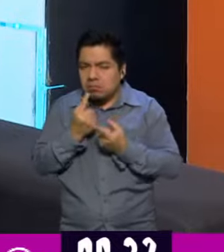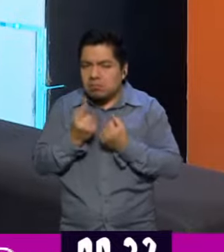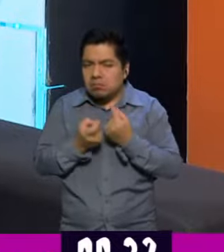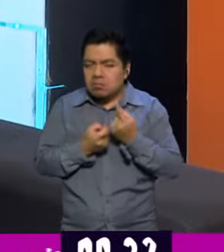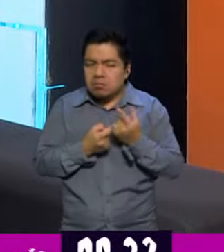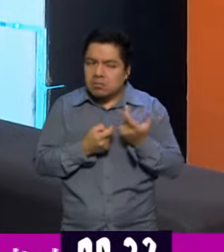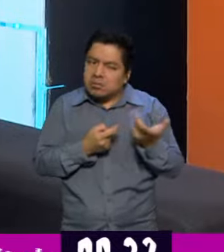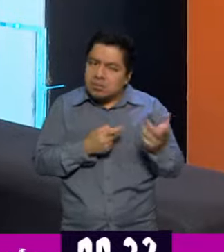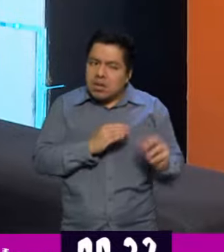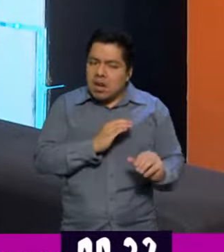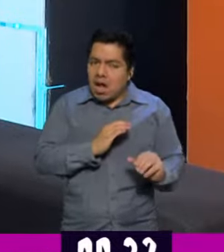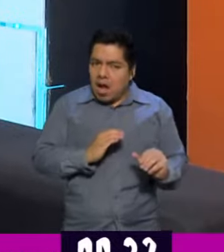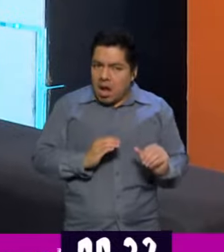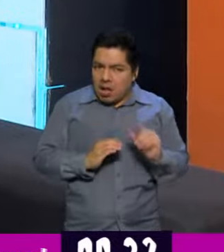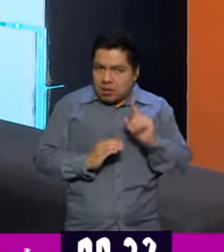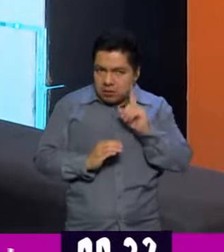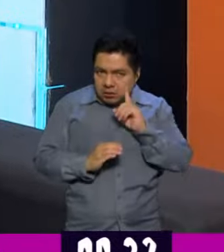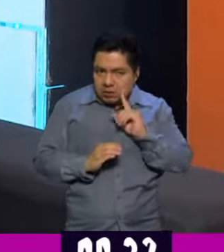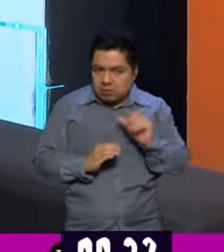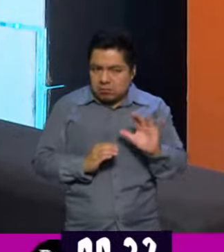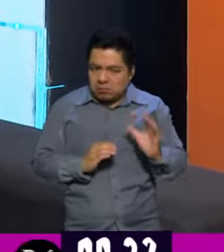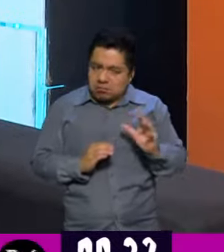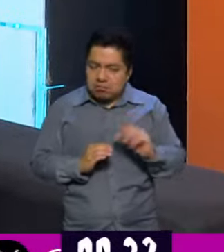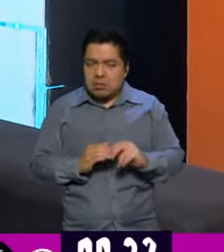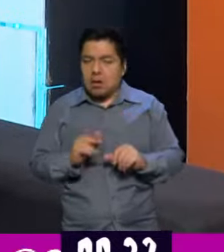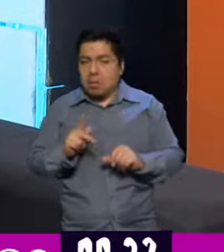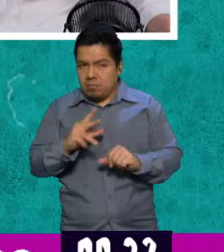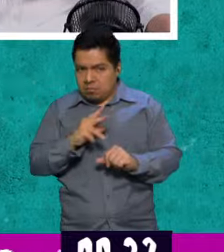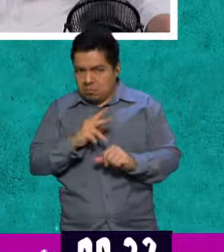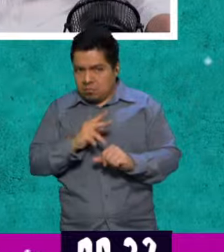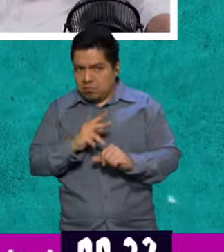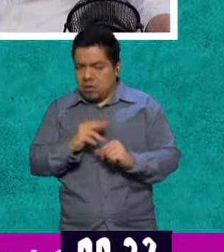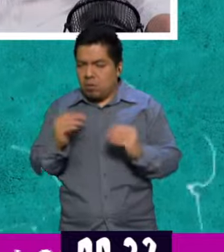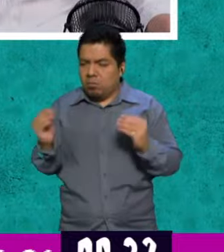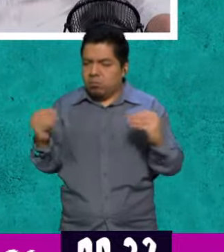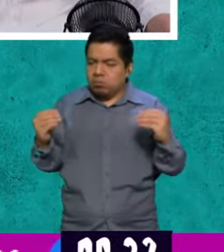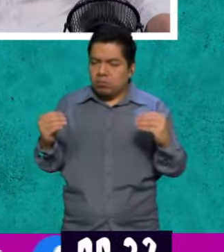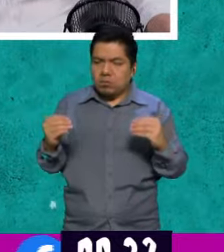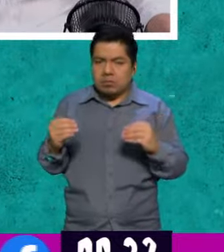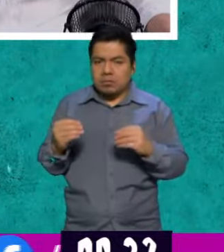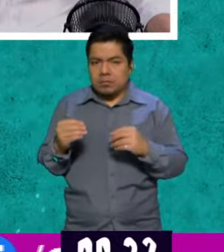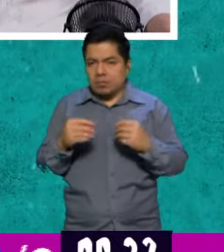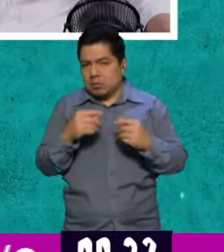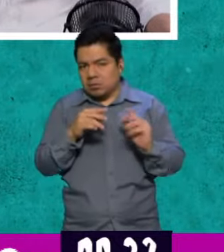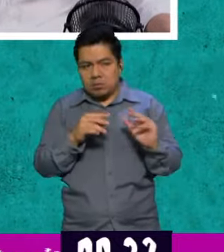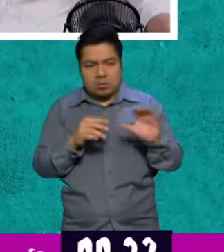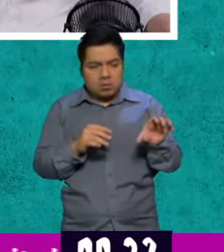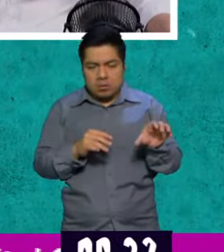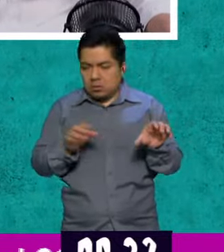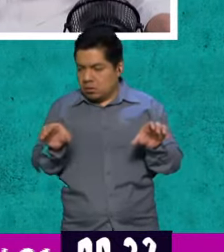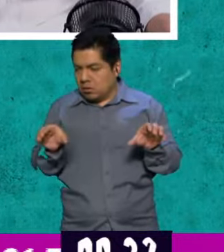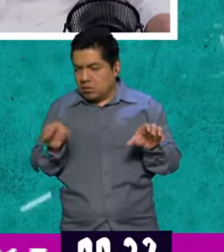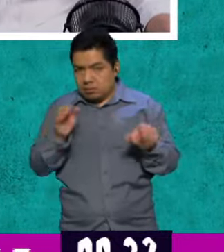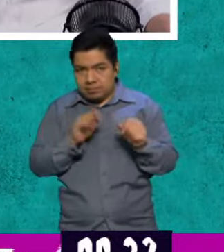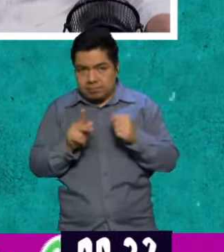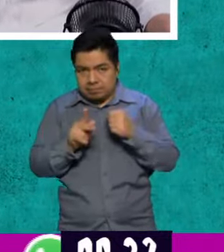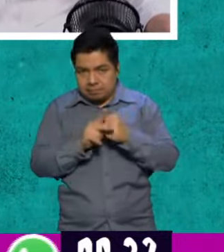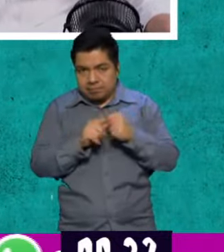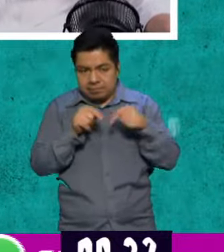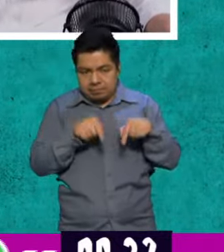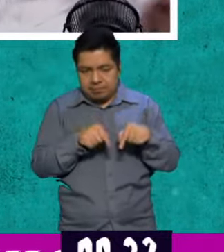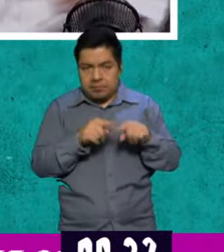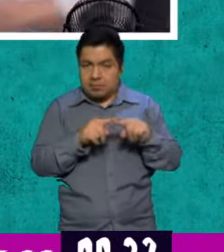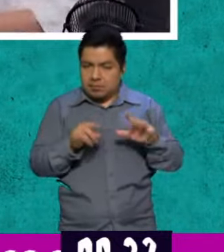pues, no tenga demasiados argumentos. Pero hay un debate entre dos posiciones del país. Eso es